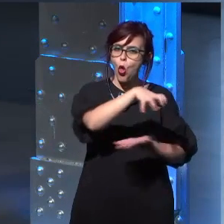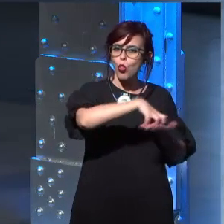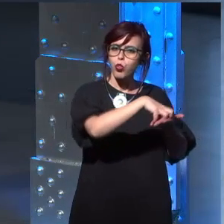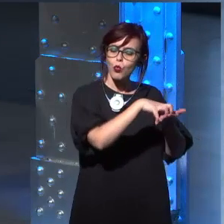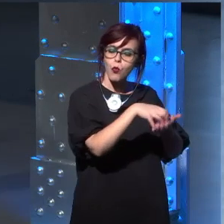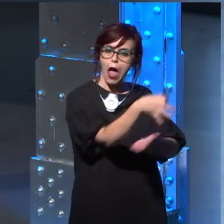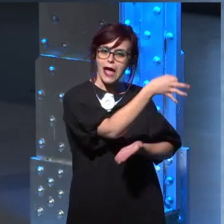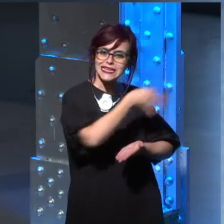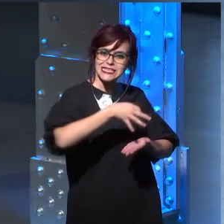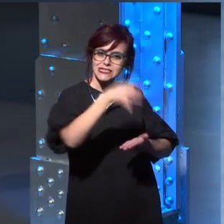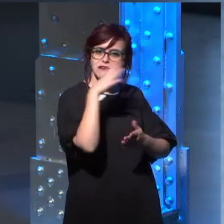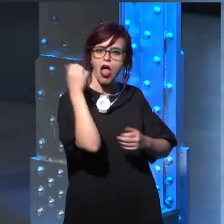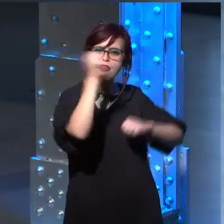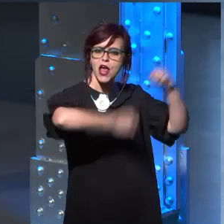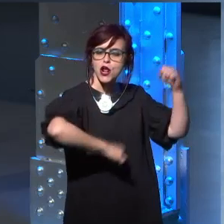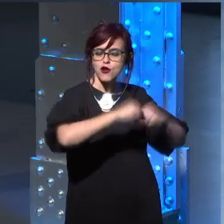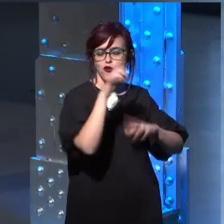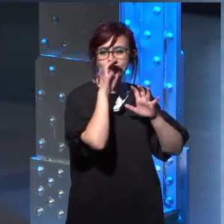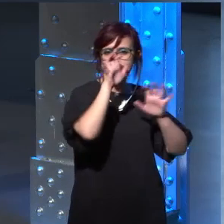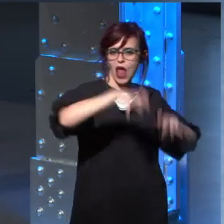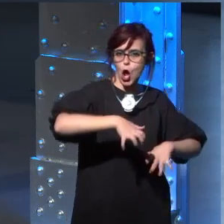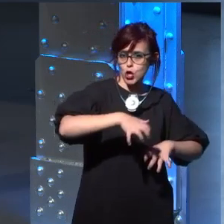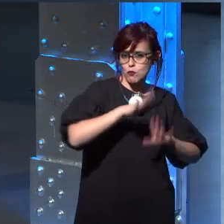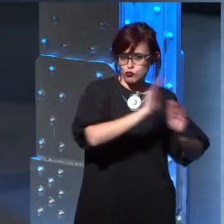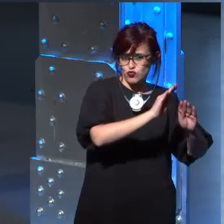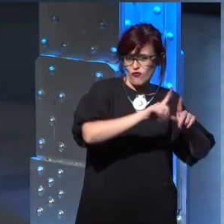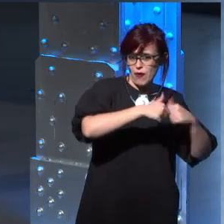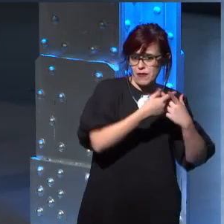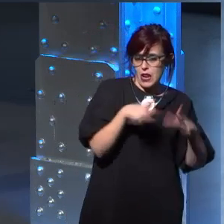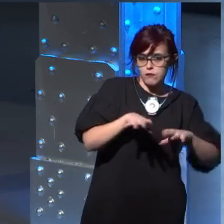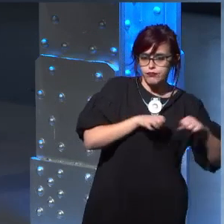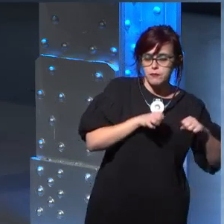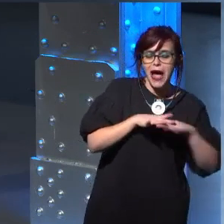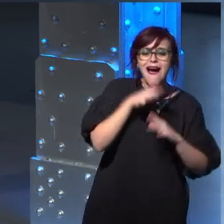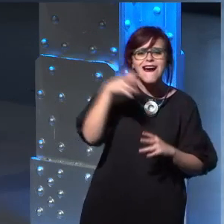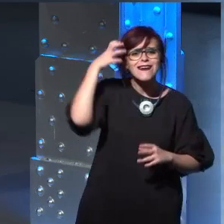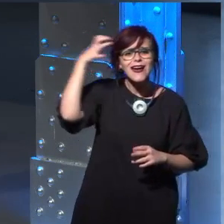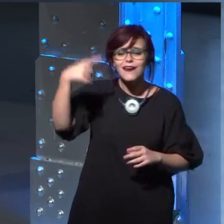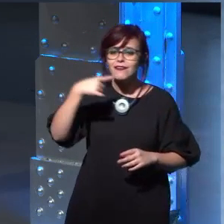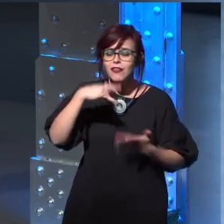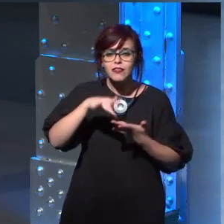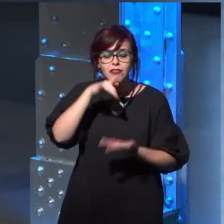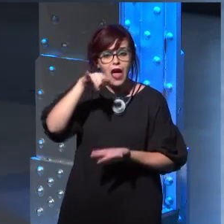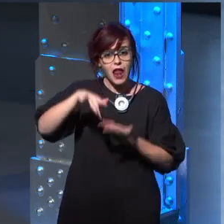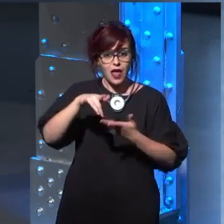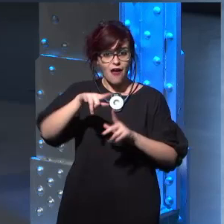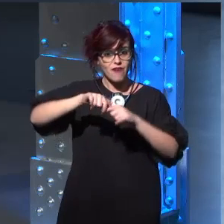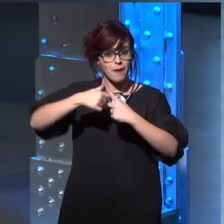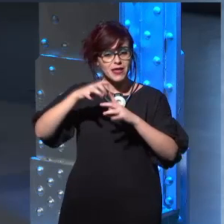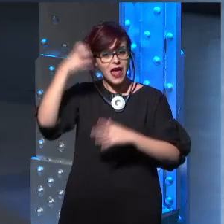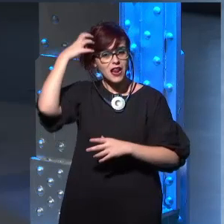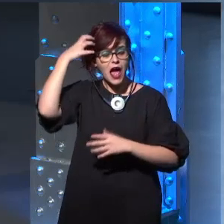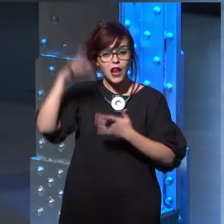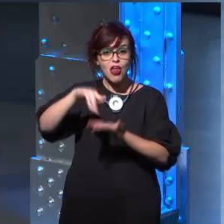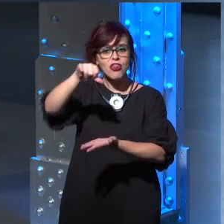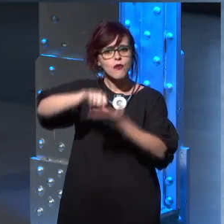antigua fortaleza insular de la casa Targaryen. El rey les sorprendió a todos al declarar que fundaría la corte en la nueva